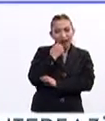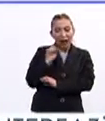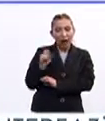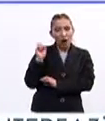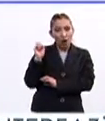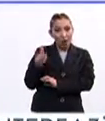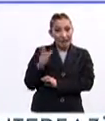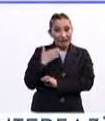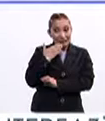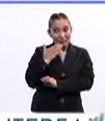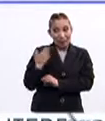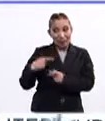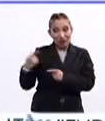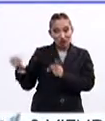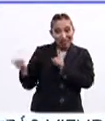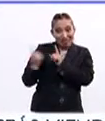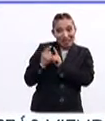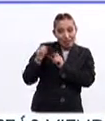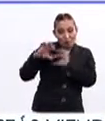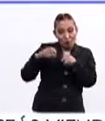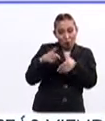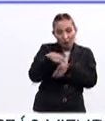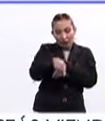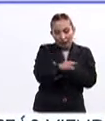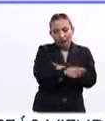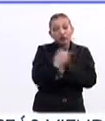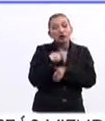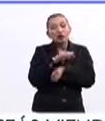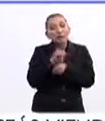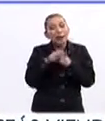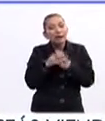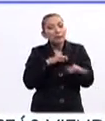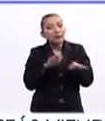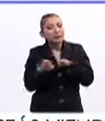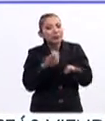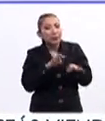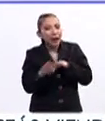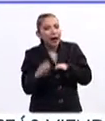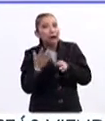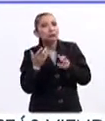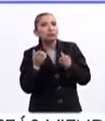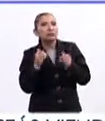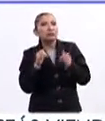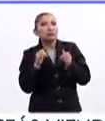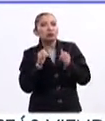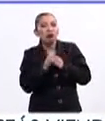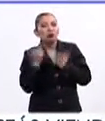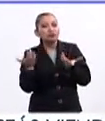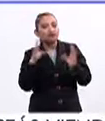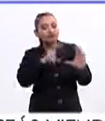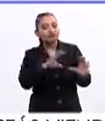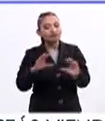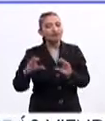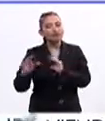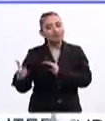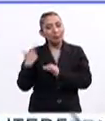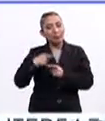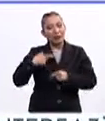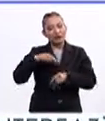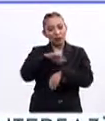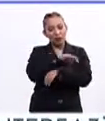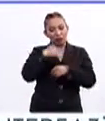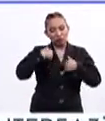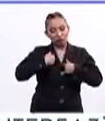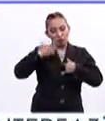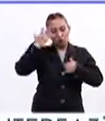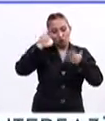acercarte realmente a las personas de esa comunidad es como empezamos a trabajar a partir por la formación de diseñador que